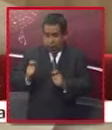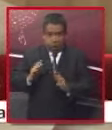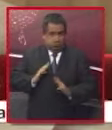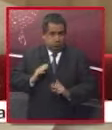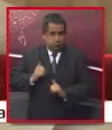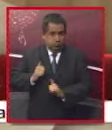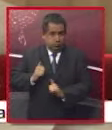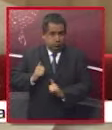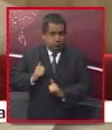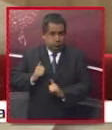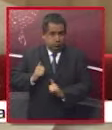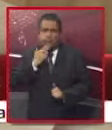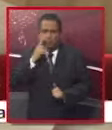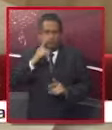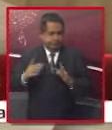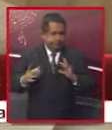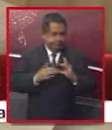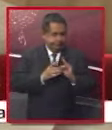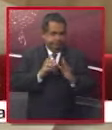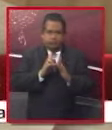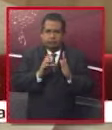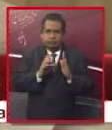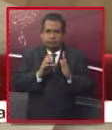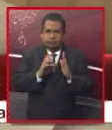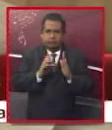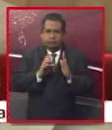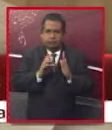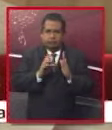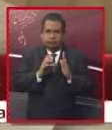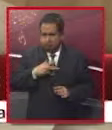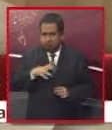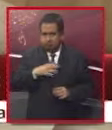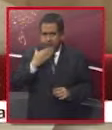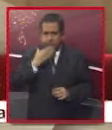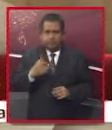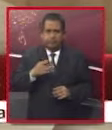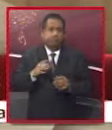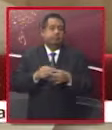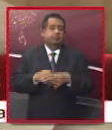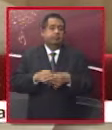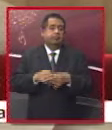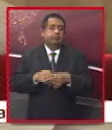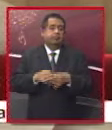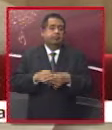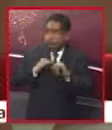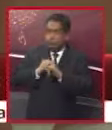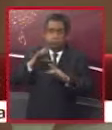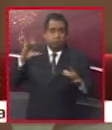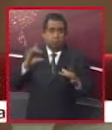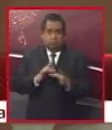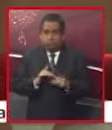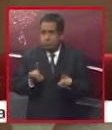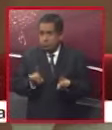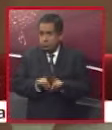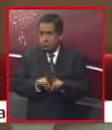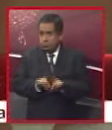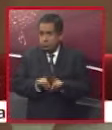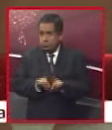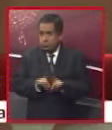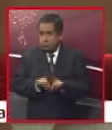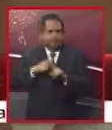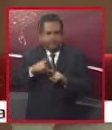las exigencias no solo constitucionales y de nuestro derecho, sino también a las exigencias de derecho internacional y las